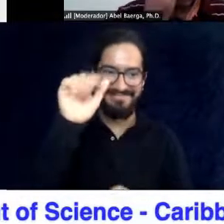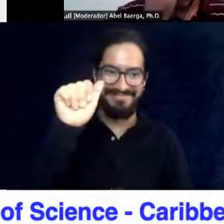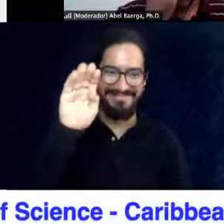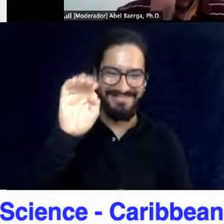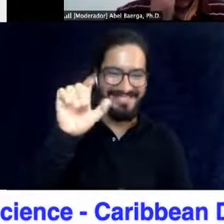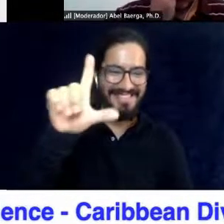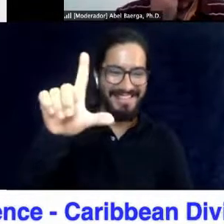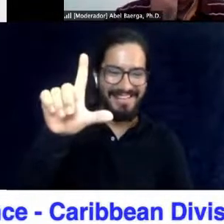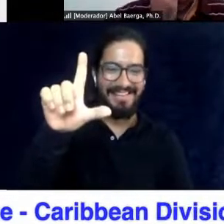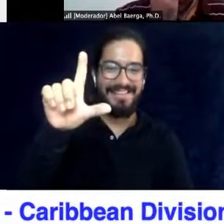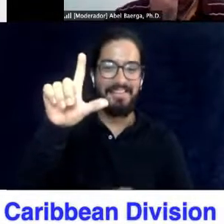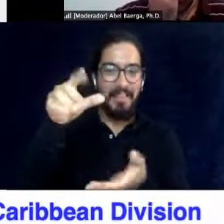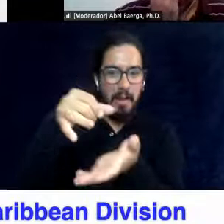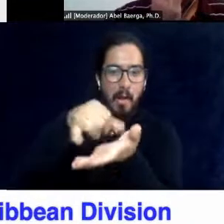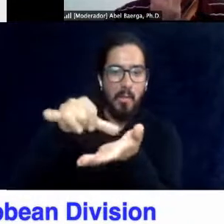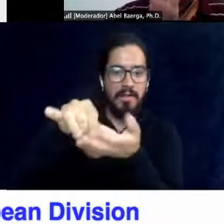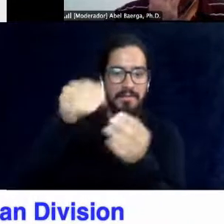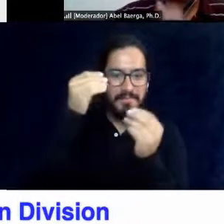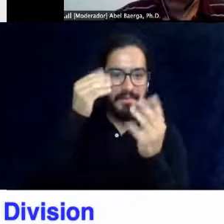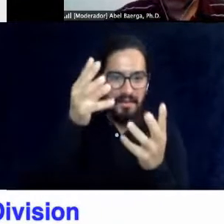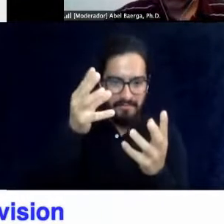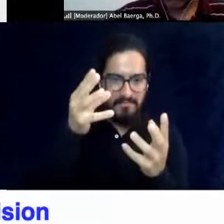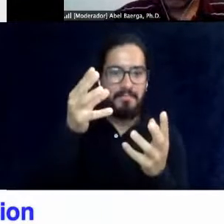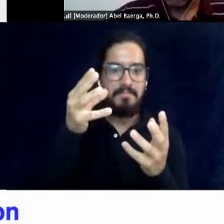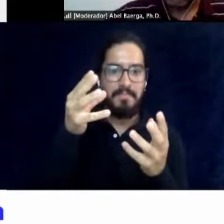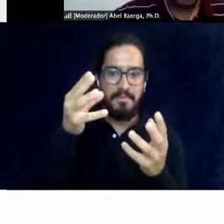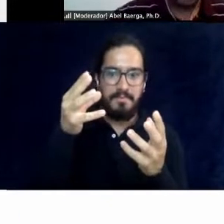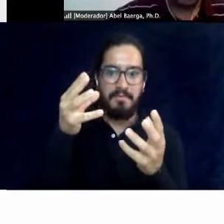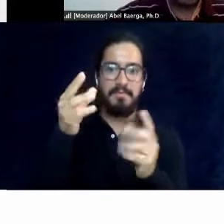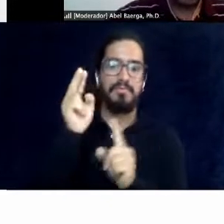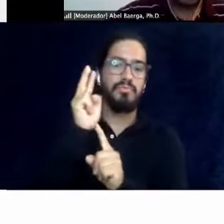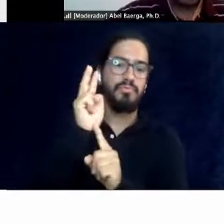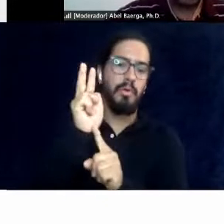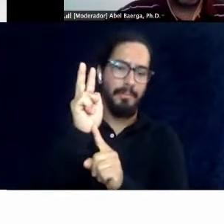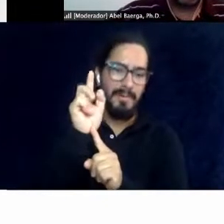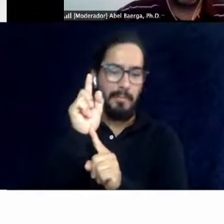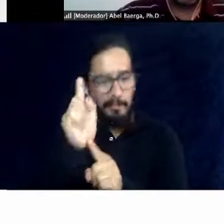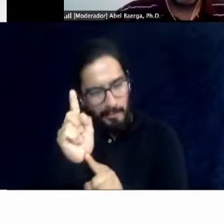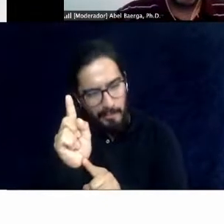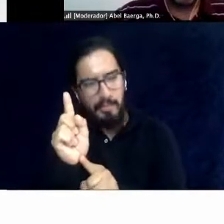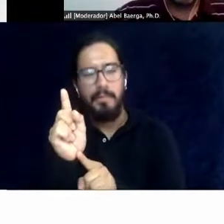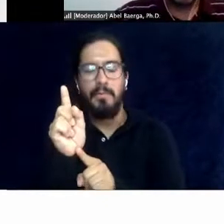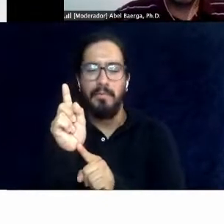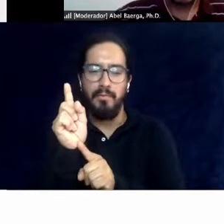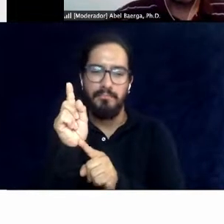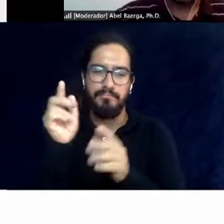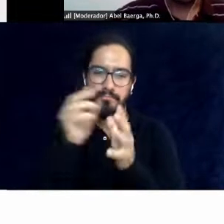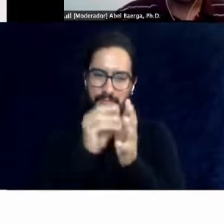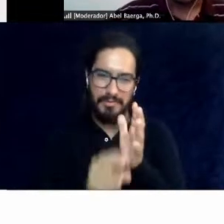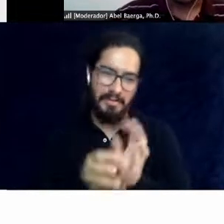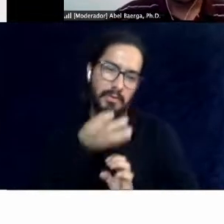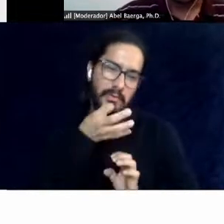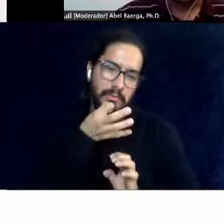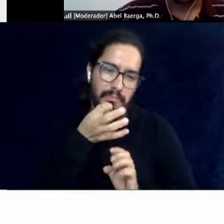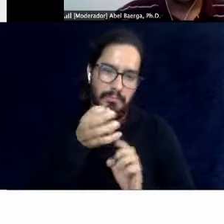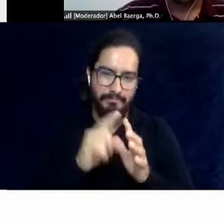el WhatsApp. Que quede 2 minutos y 1 minuto a los estudiantes, ¿ok?